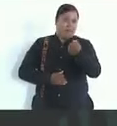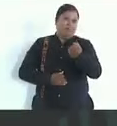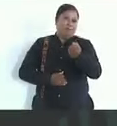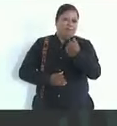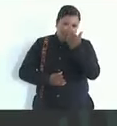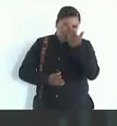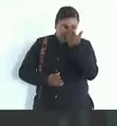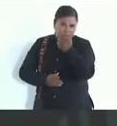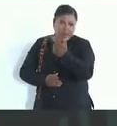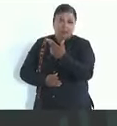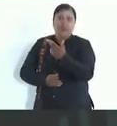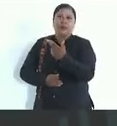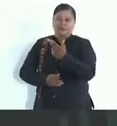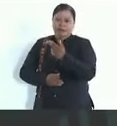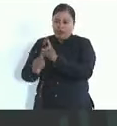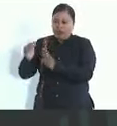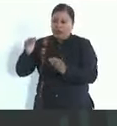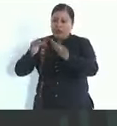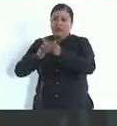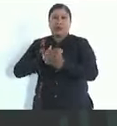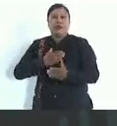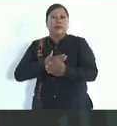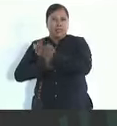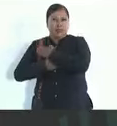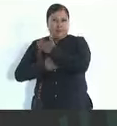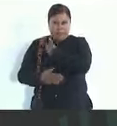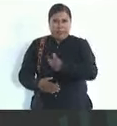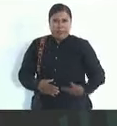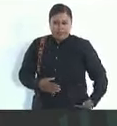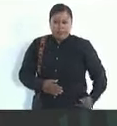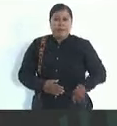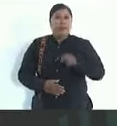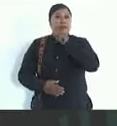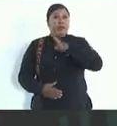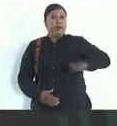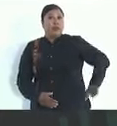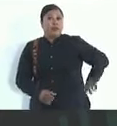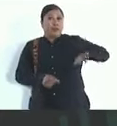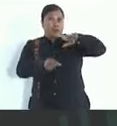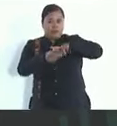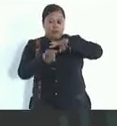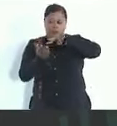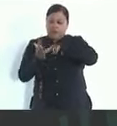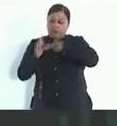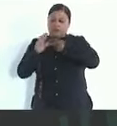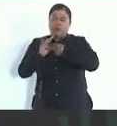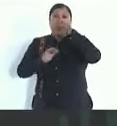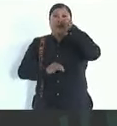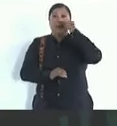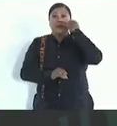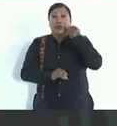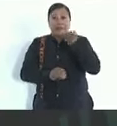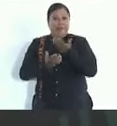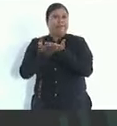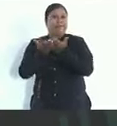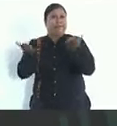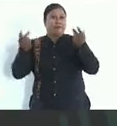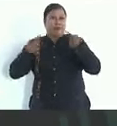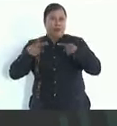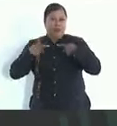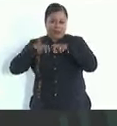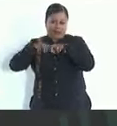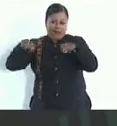electa, a la doctora Claudia Sheinbaum Pardo, y al gobernador, al ingeniero Salomón Jara Cruz, y a todos los miembros del